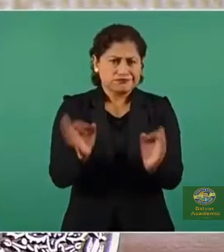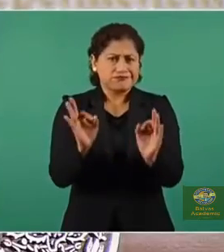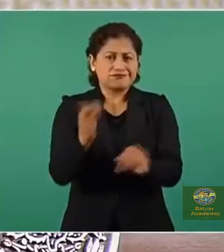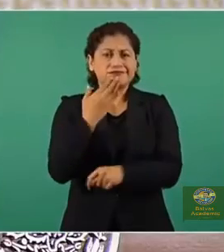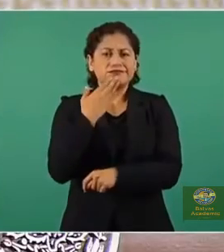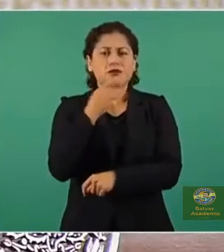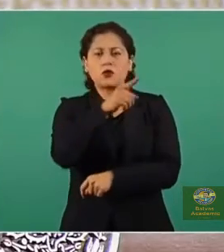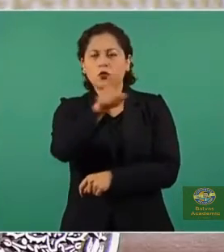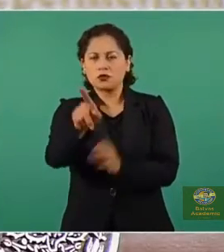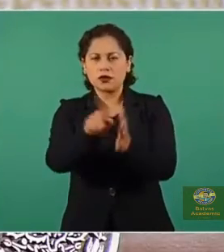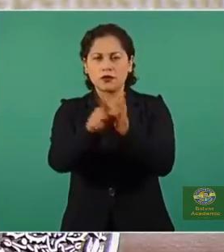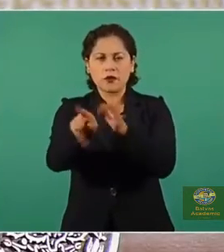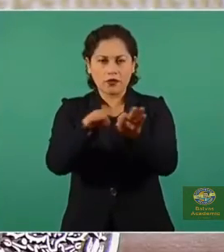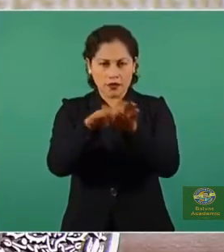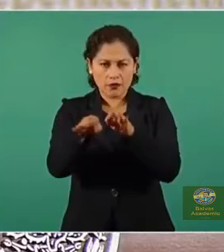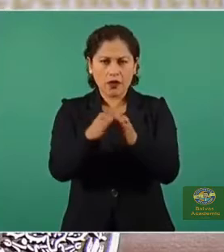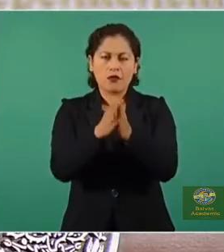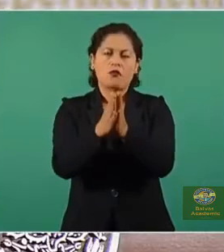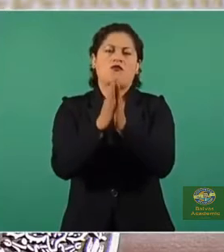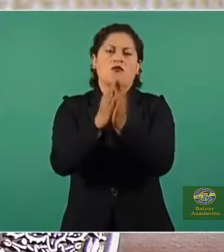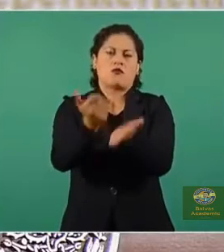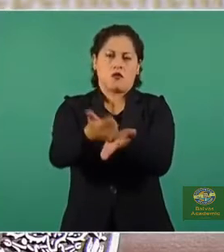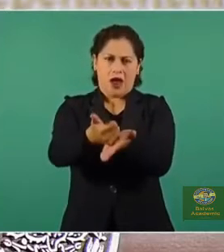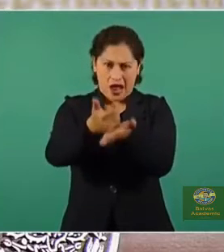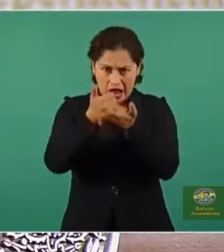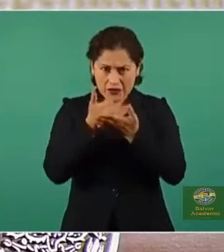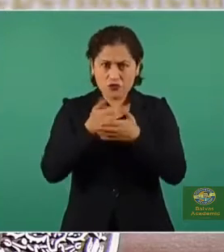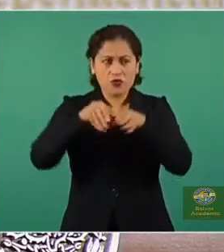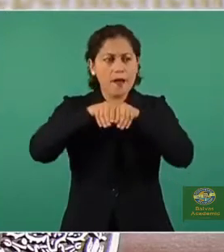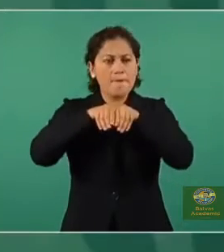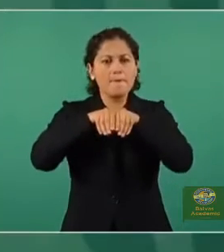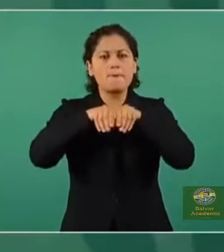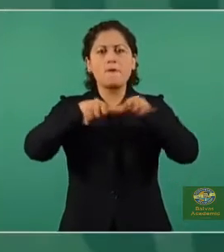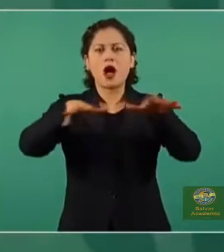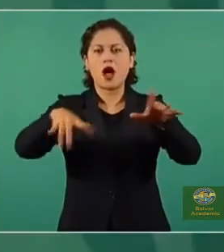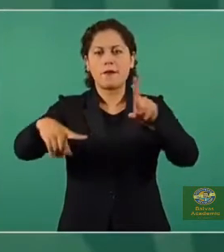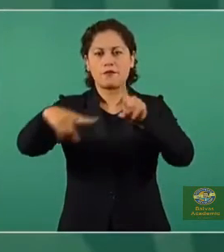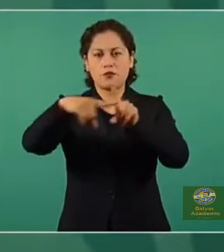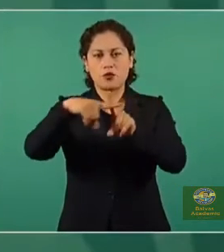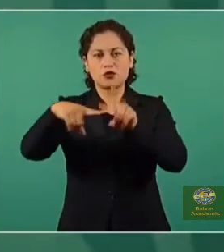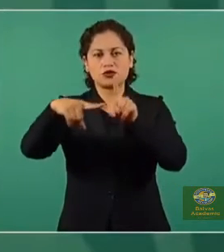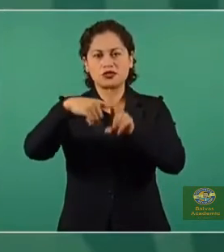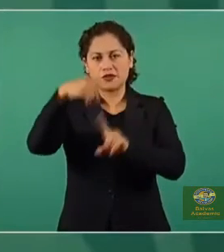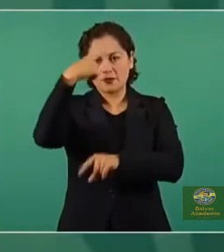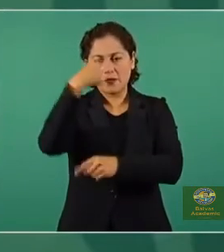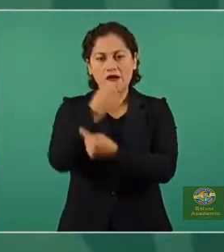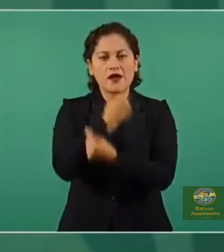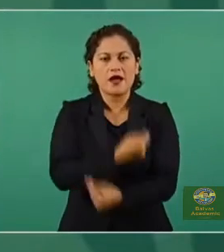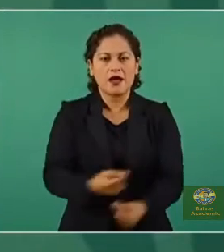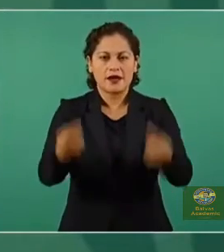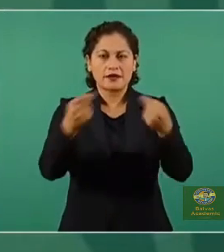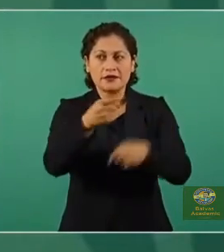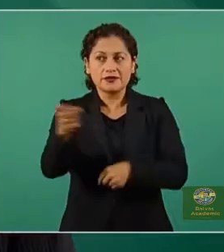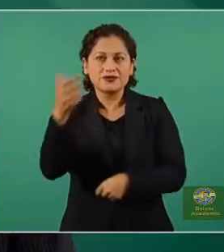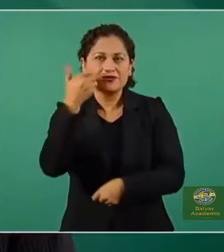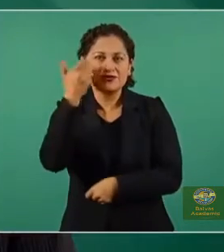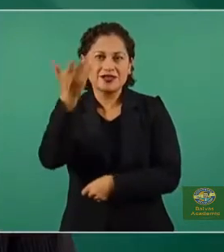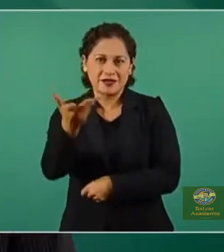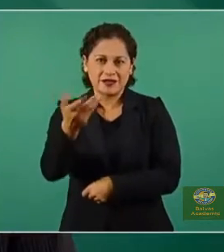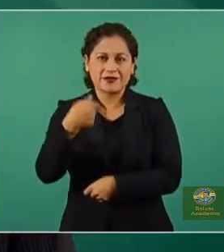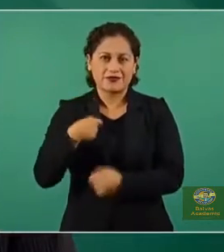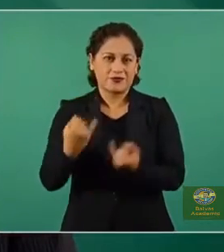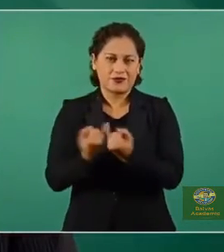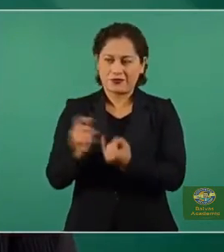precisamente a hacer esa comunicación de lo que nuestros niños quieren escuchar, y yo coincido con la compañera de Nayeli, de verdad los niños